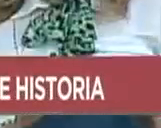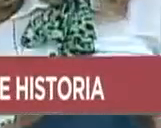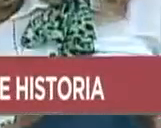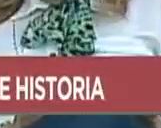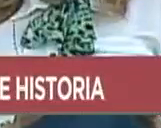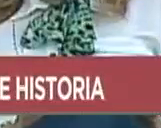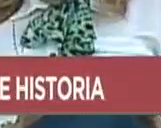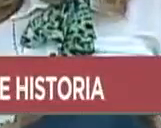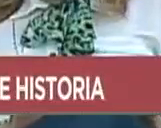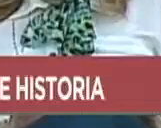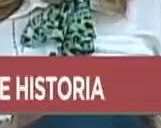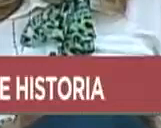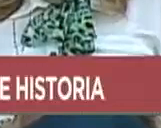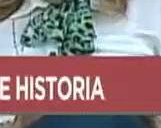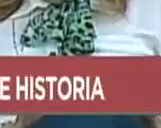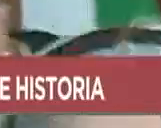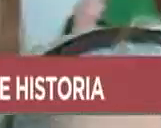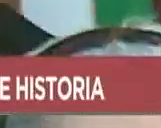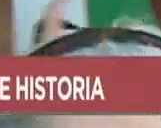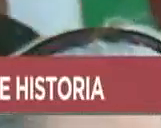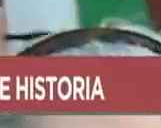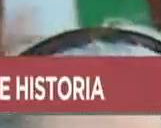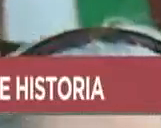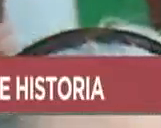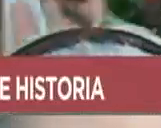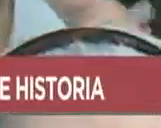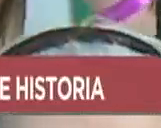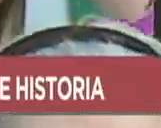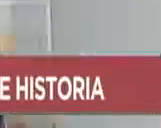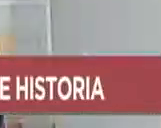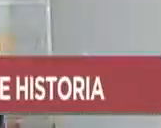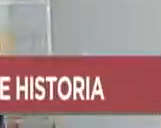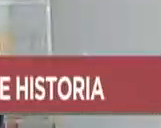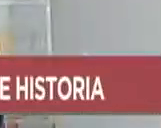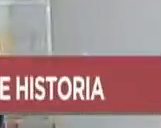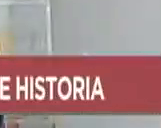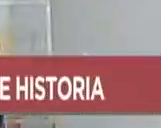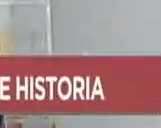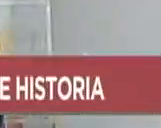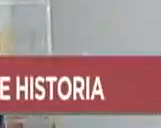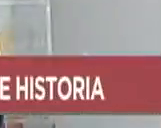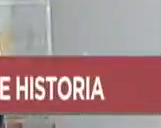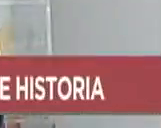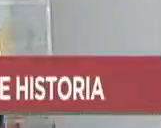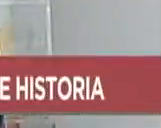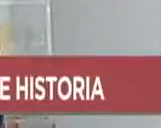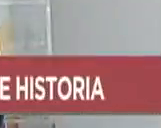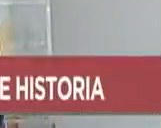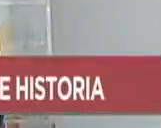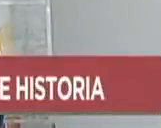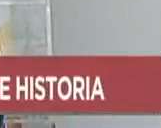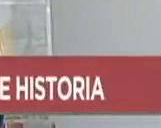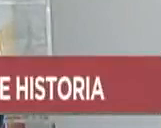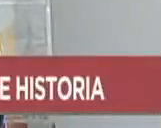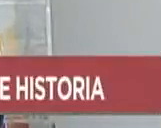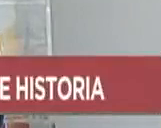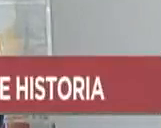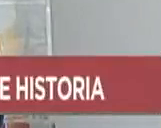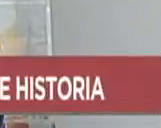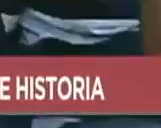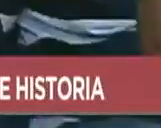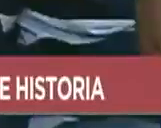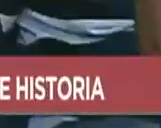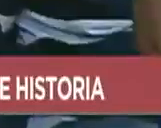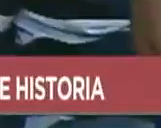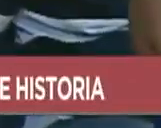bien ha sido un acicate también ha sido un estímulo mientras más nos han apretado más han conseguido que esas inquietudes encuentra en cauces